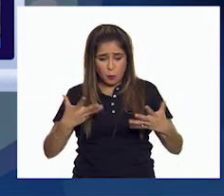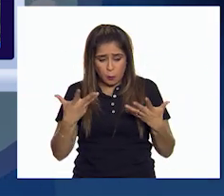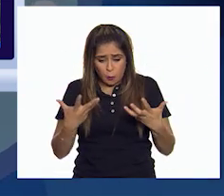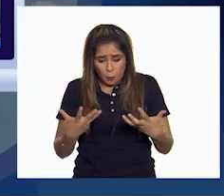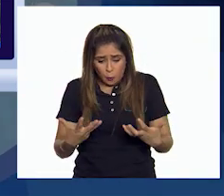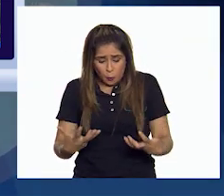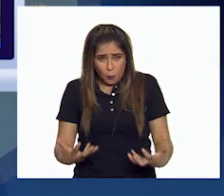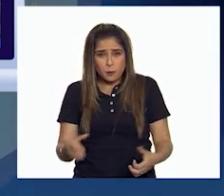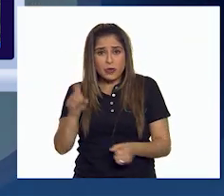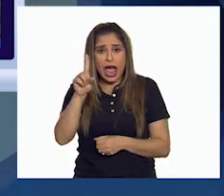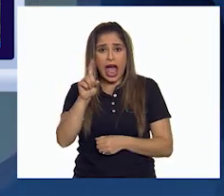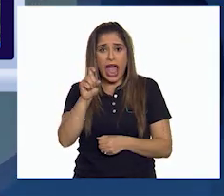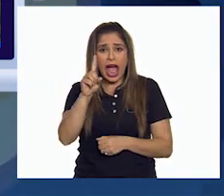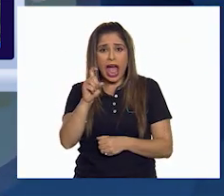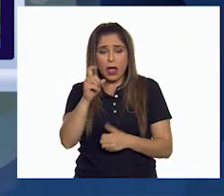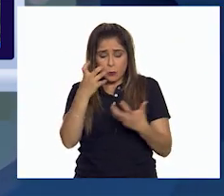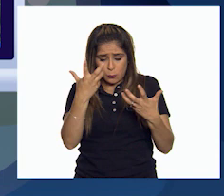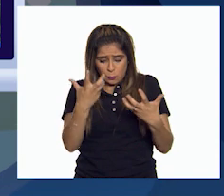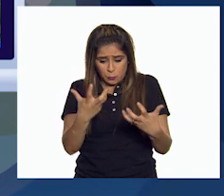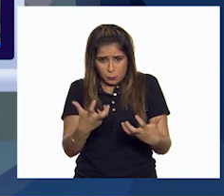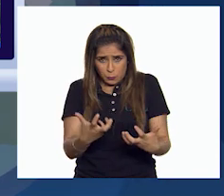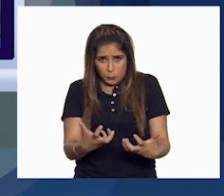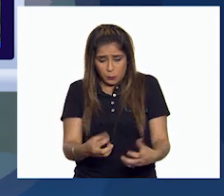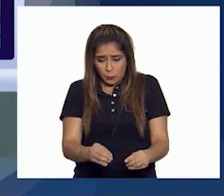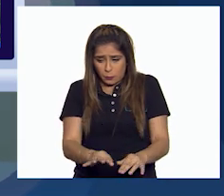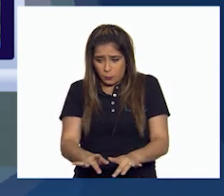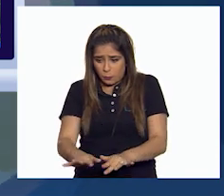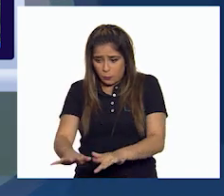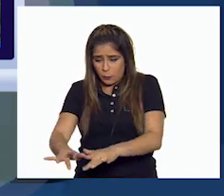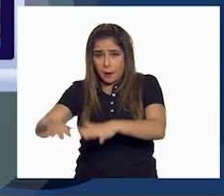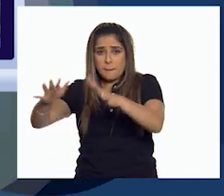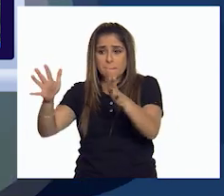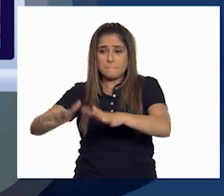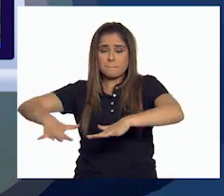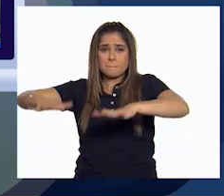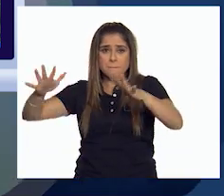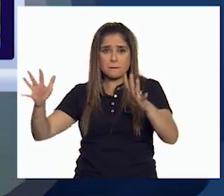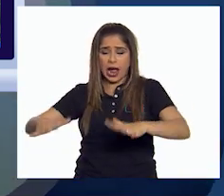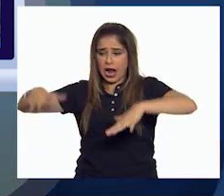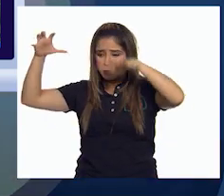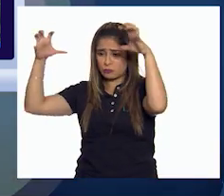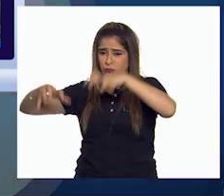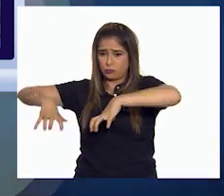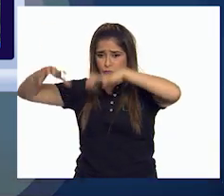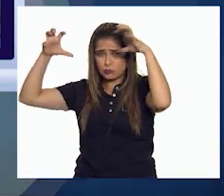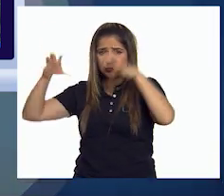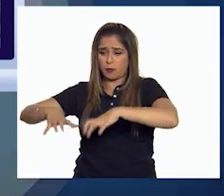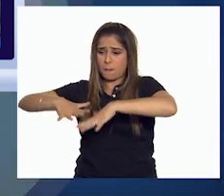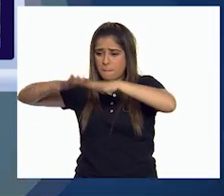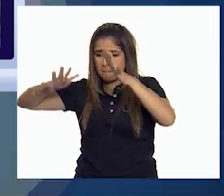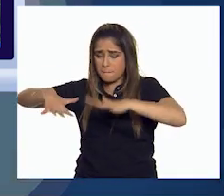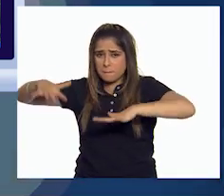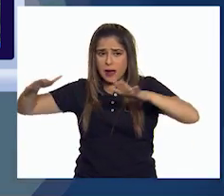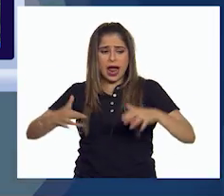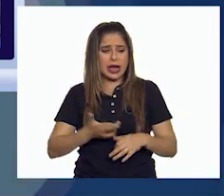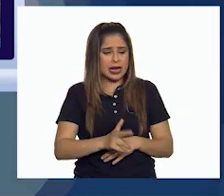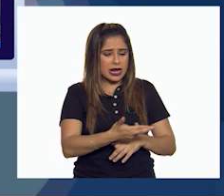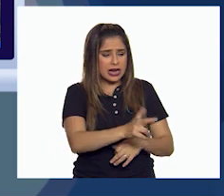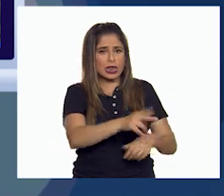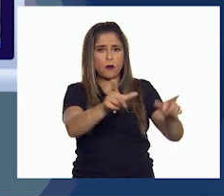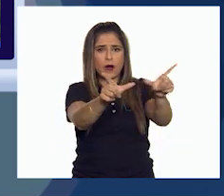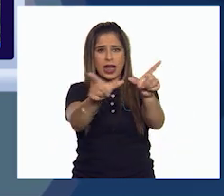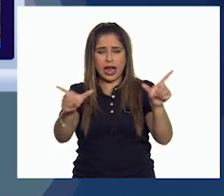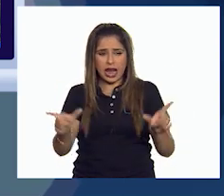y eventualmente llega al mar. ¿Saben? También puede caer directamente sobre los grandes cuerpos de agua, pero una